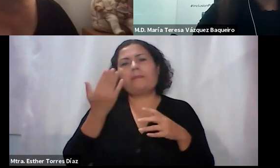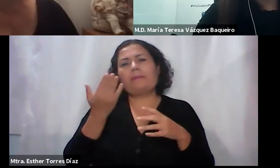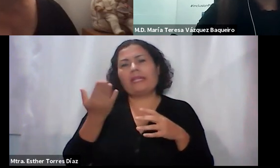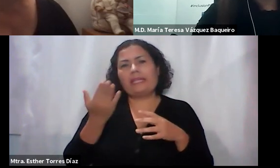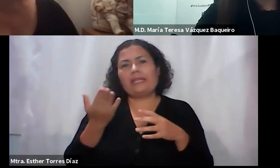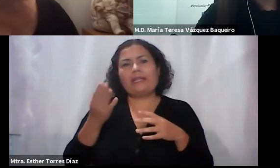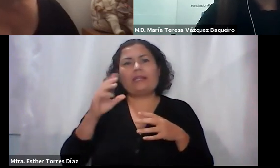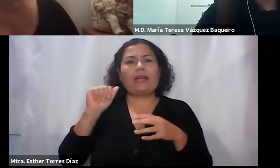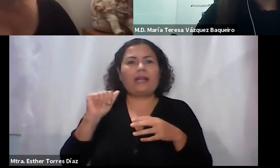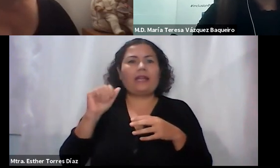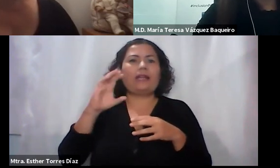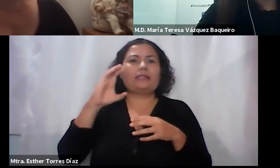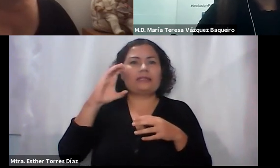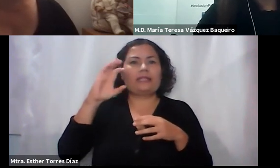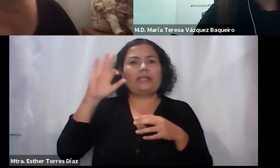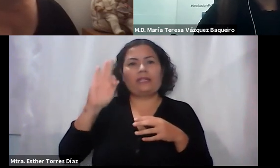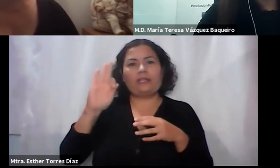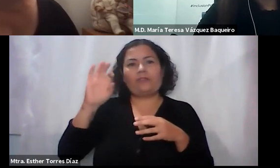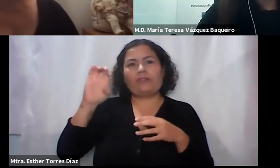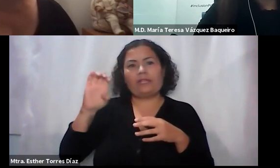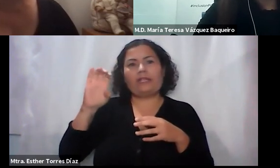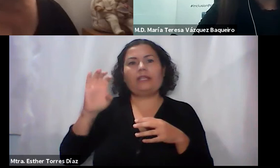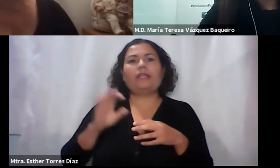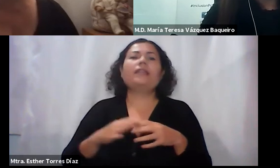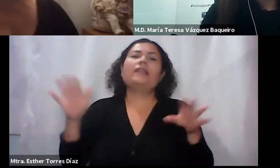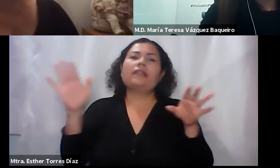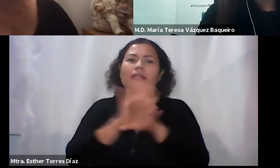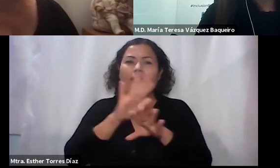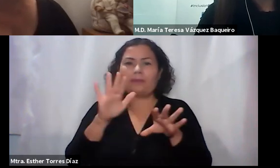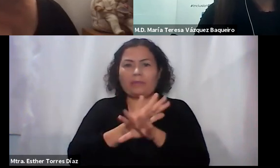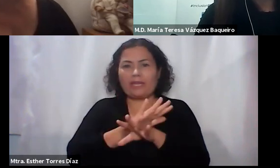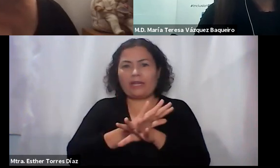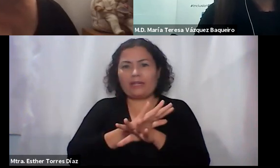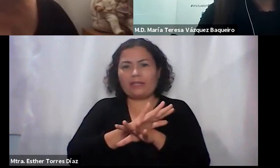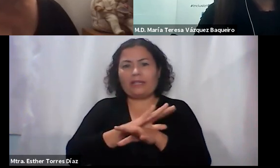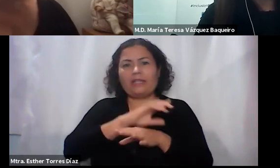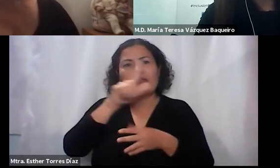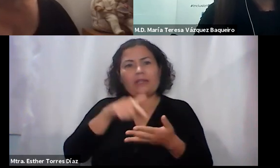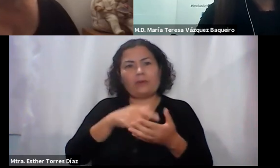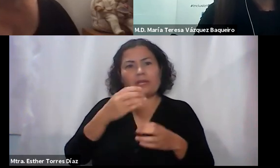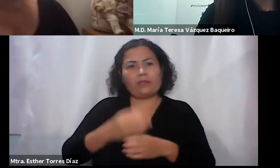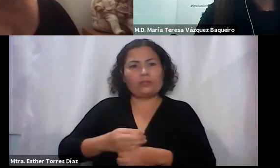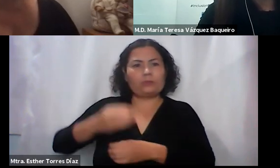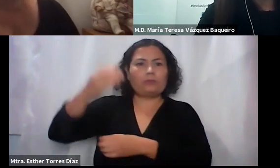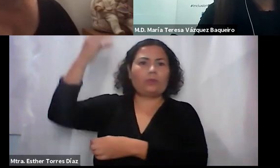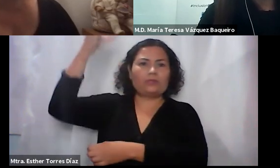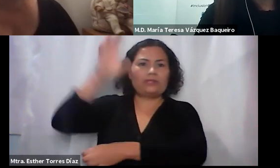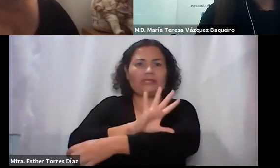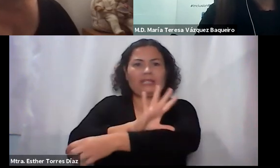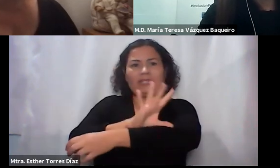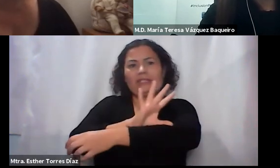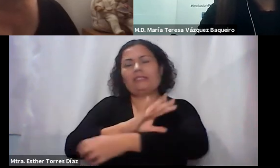Electricidad, poco a poco, ir cambiando de ubicación estos postes o